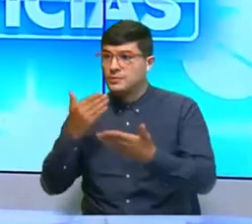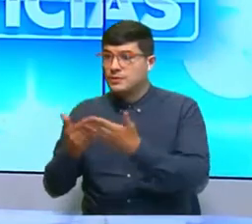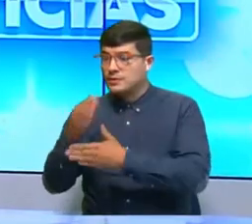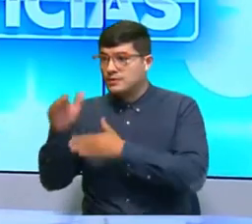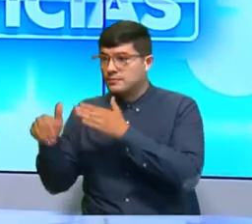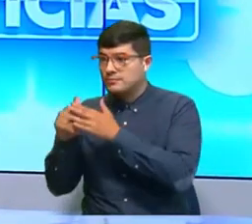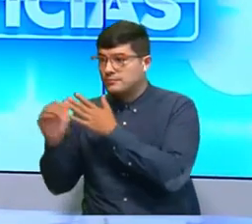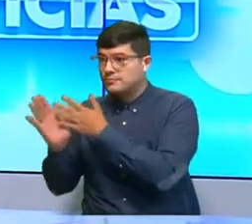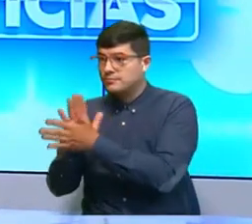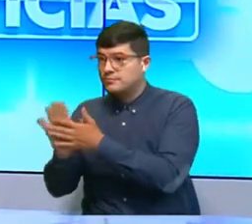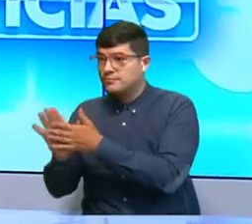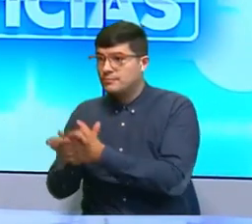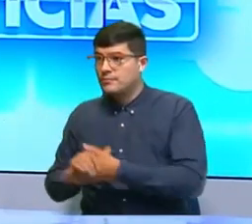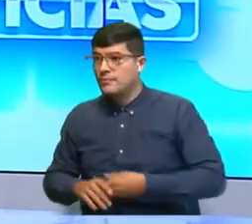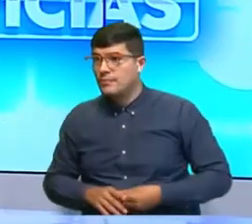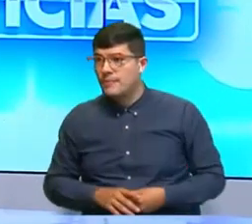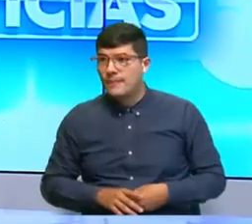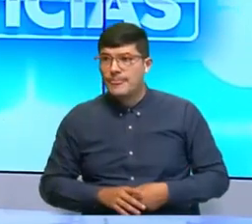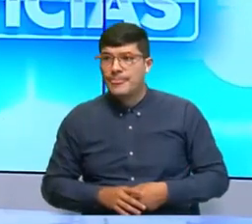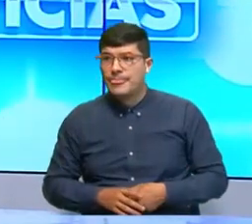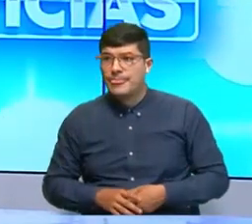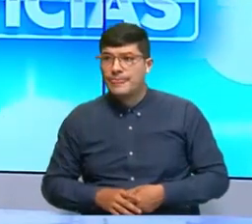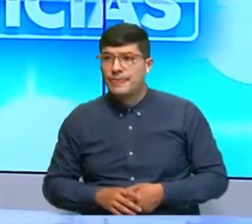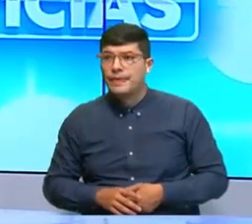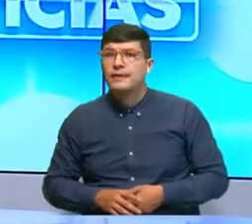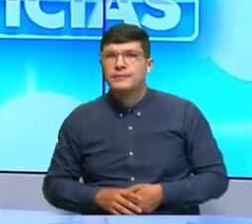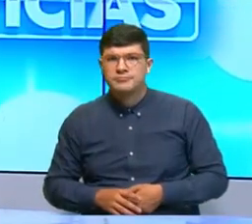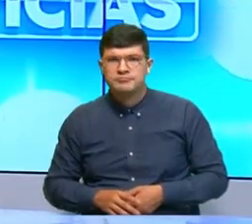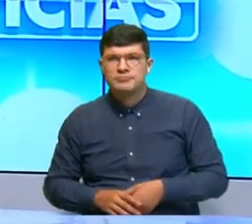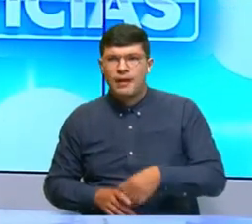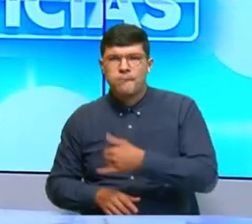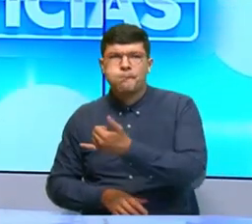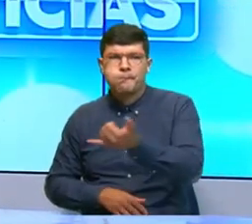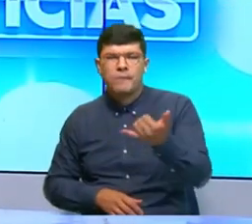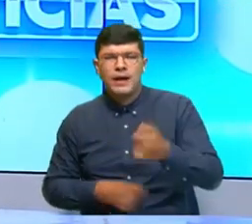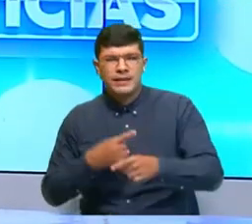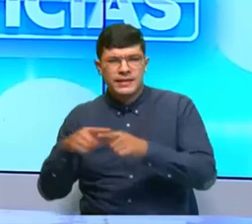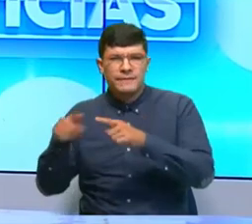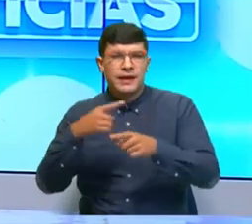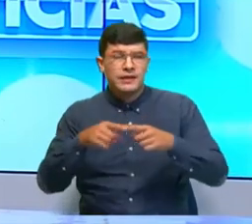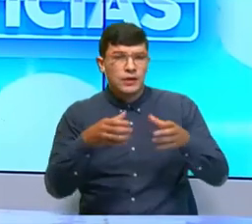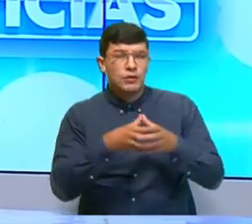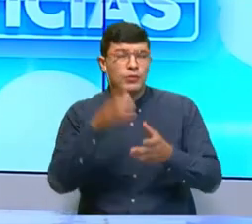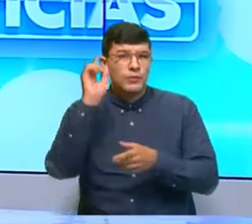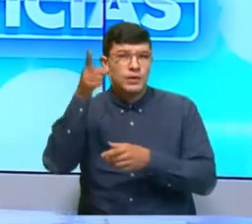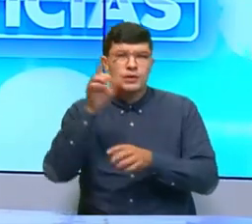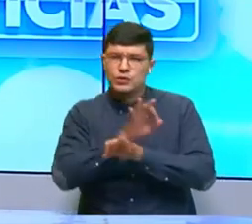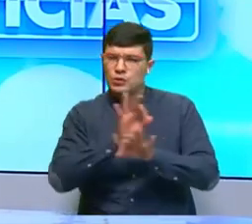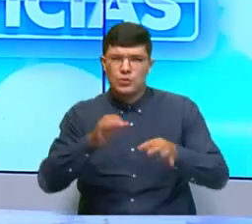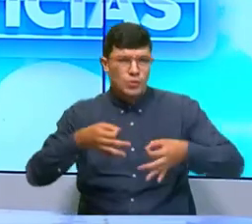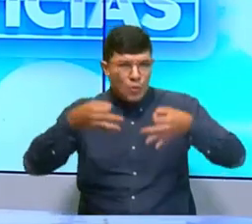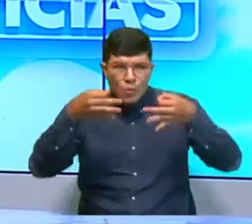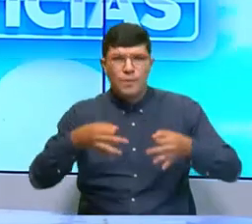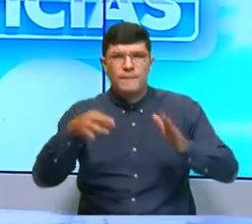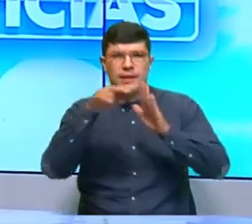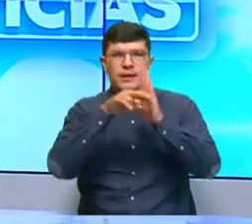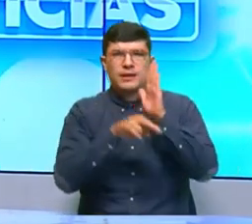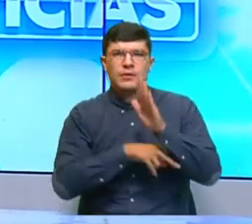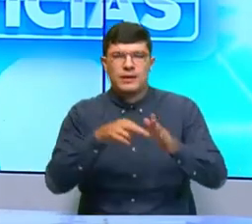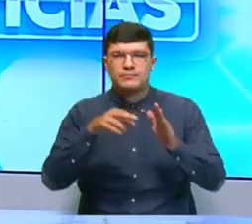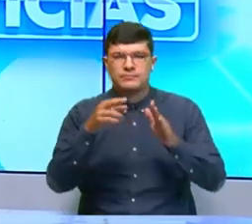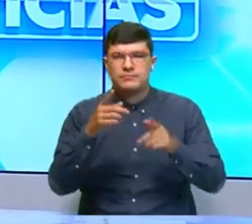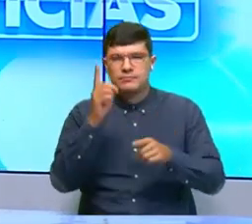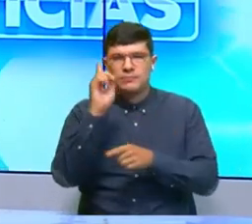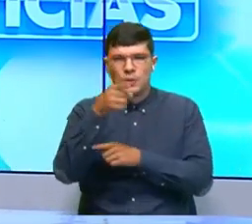Y una sistemática violación a la norma de la publicidad política se ha detectado en la actual campaña. Así lo ha hecho saber el alcalde de